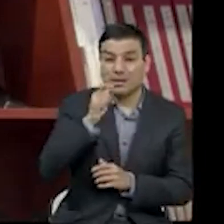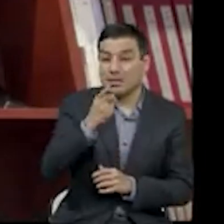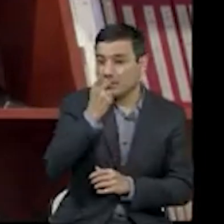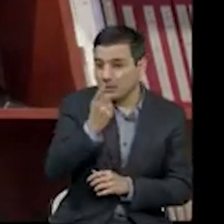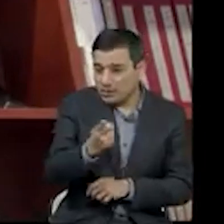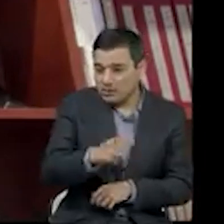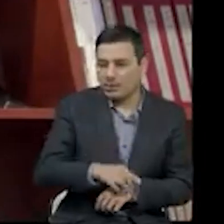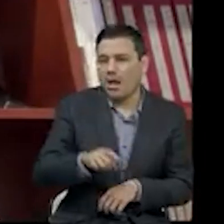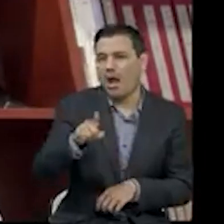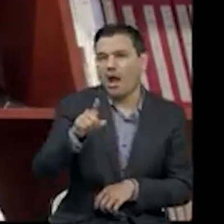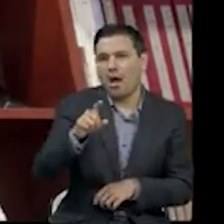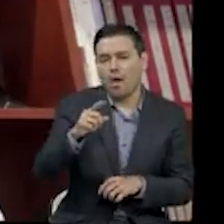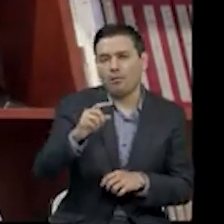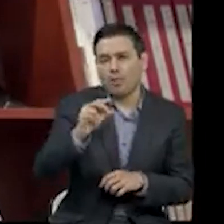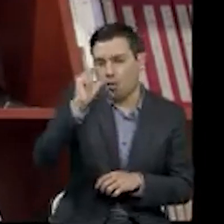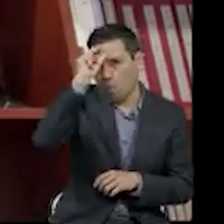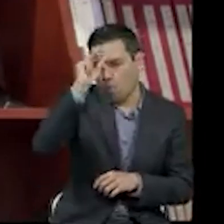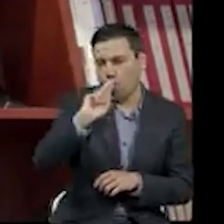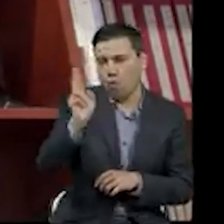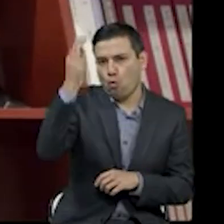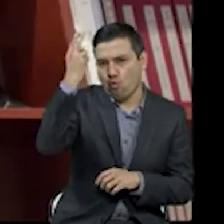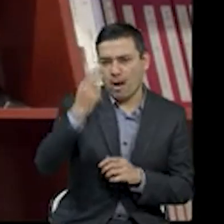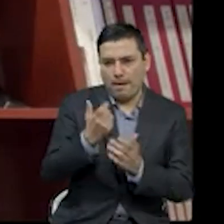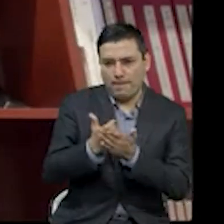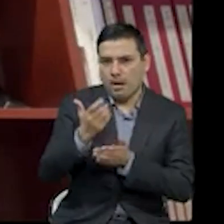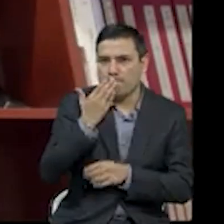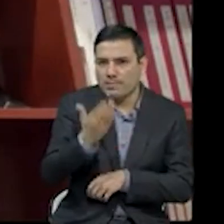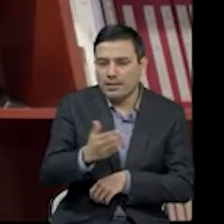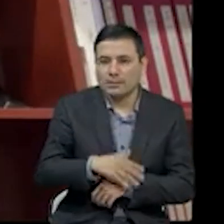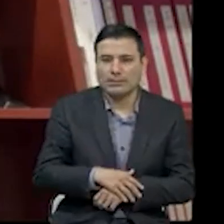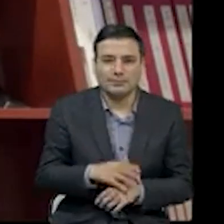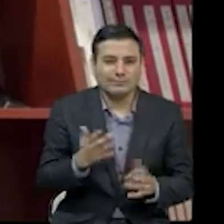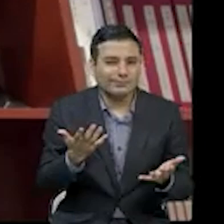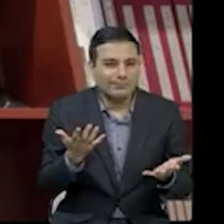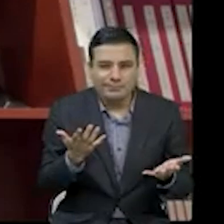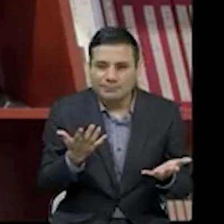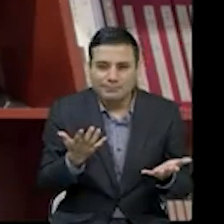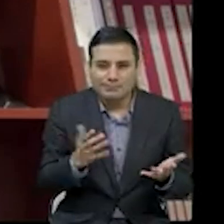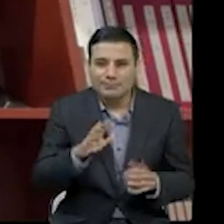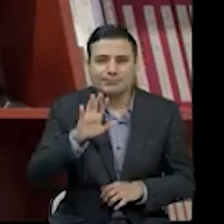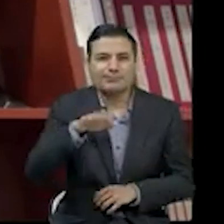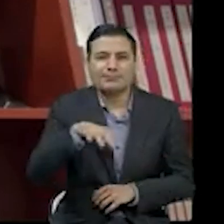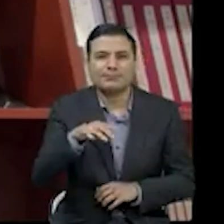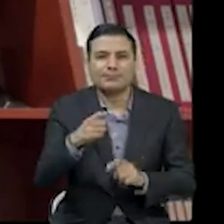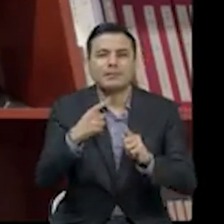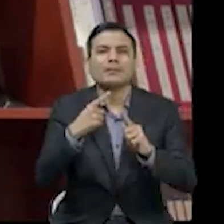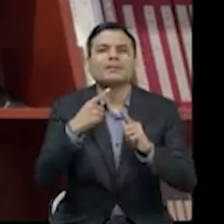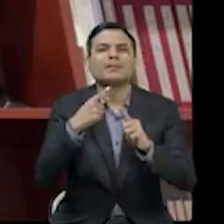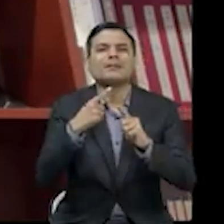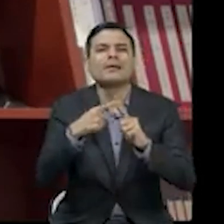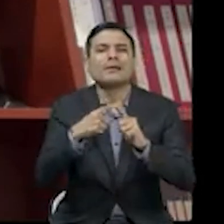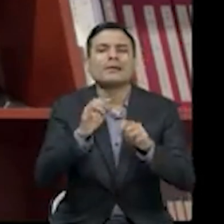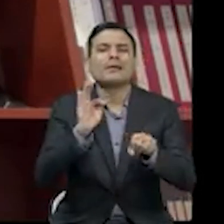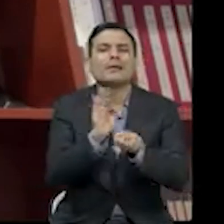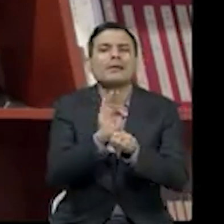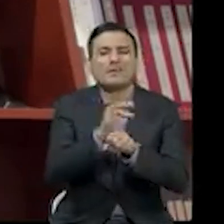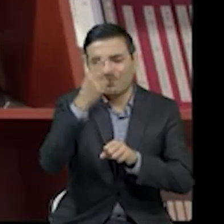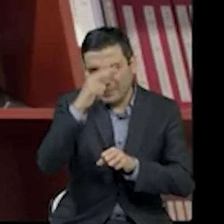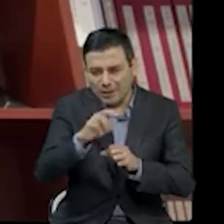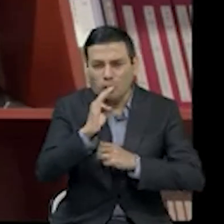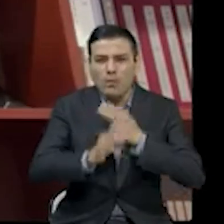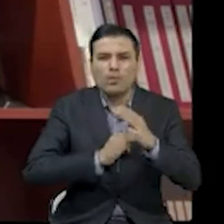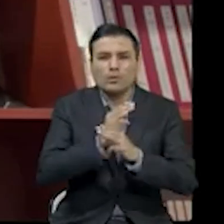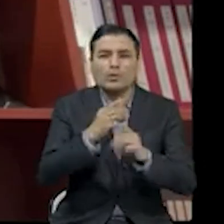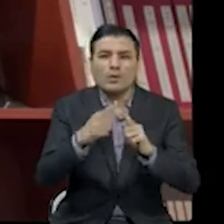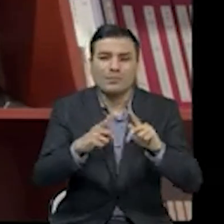quien mueve al pueblo de México, quien mueve al país y al mundo es el pueblo trabajador. En la primera manifestación, si